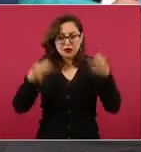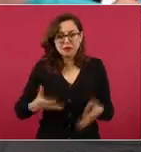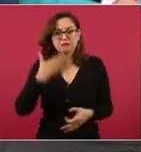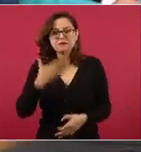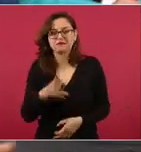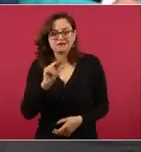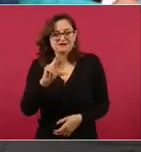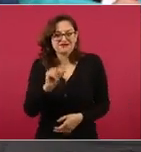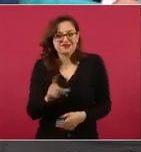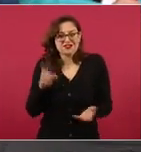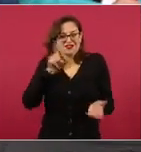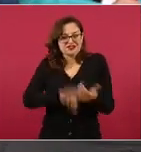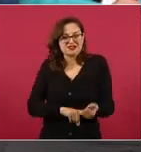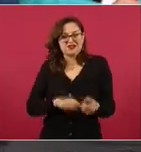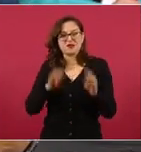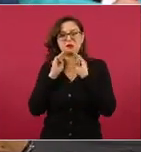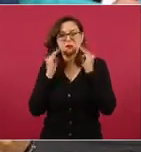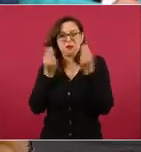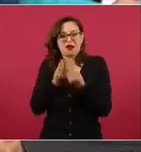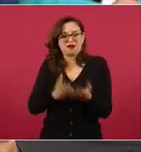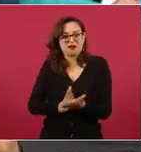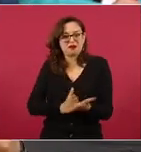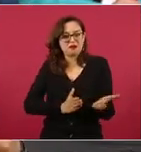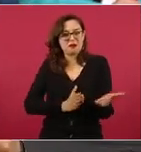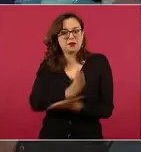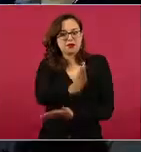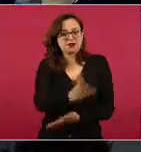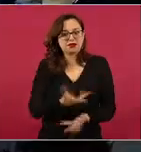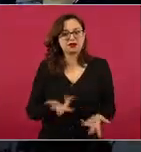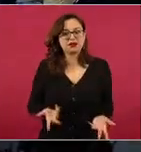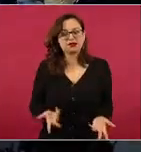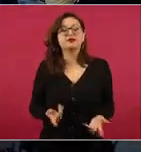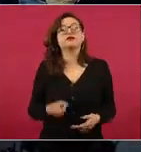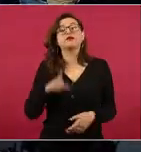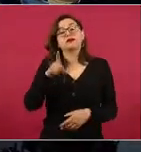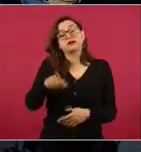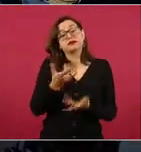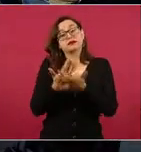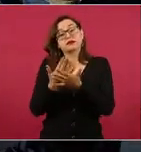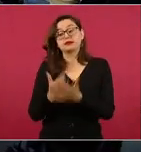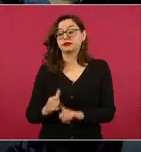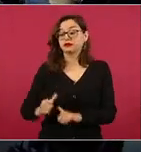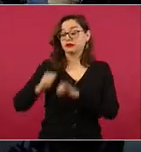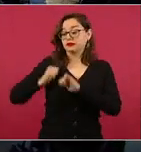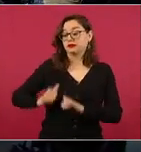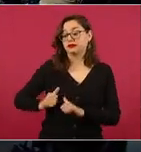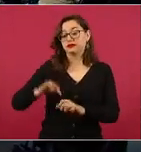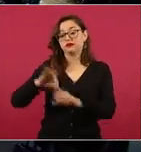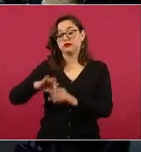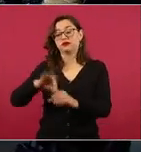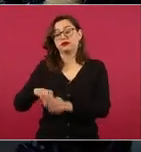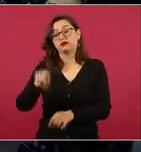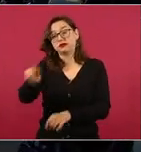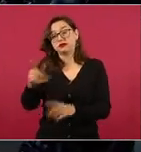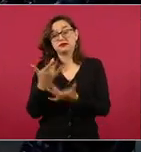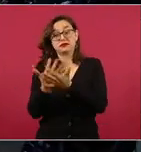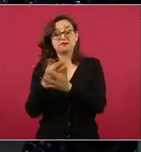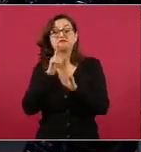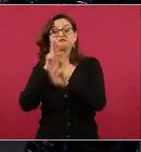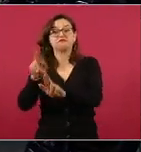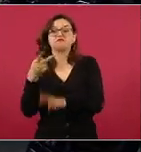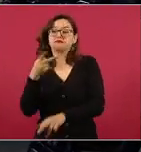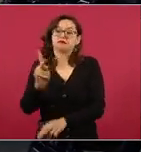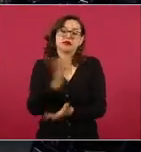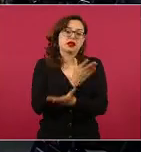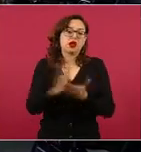decida la autoridad electoral, siempre es importante aprovechar estos espacios que usted da para conocer su opinión sobre estos temas, presidente. Entonces, le pregunto,